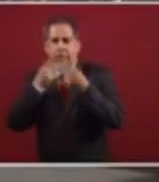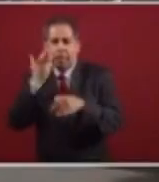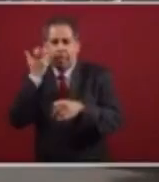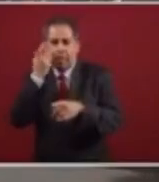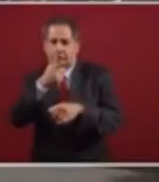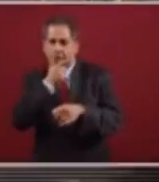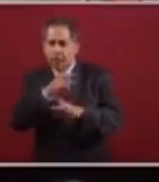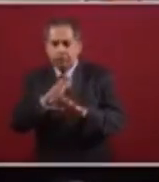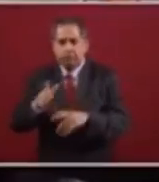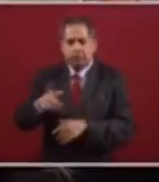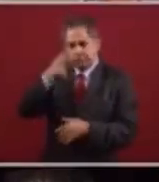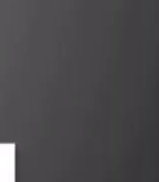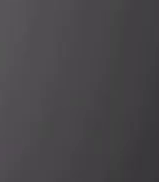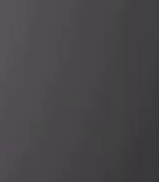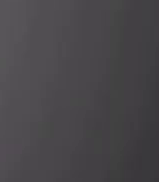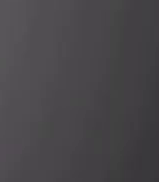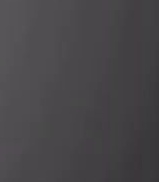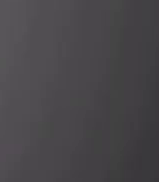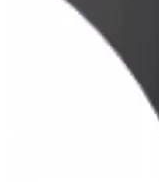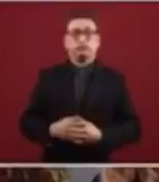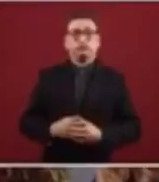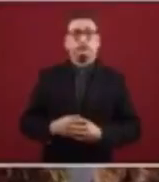ustedes también